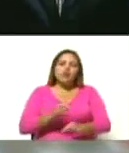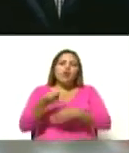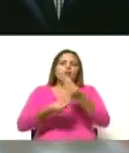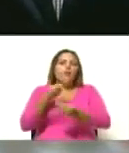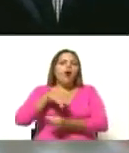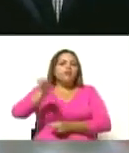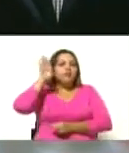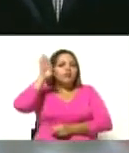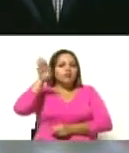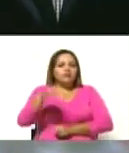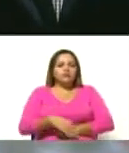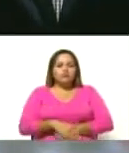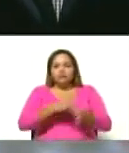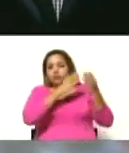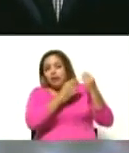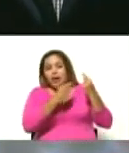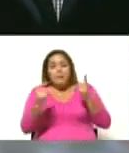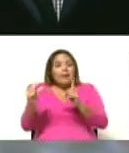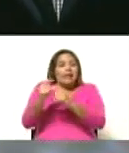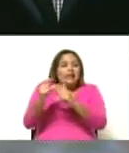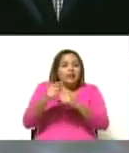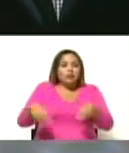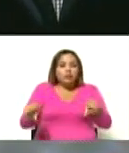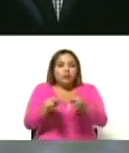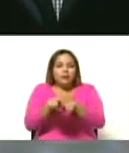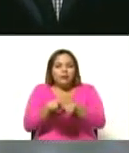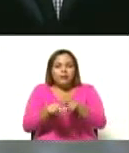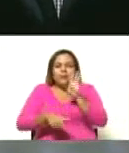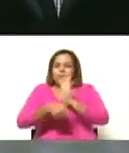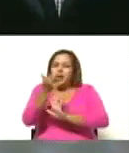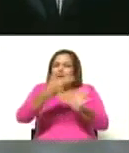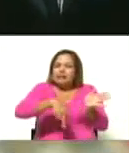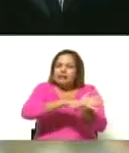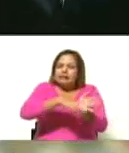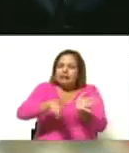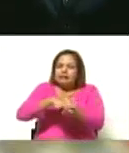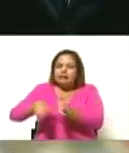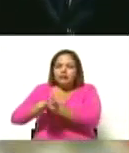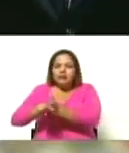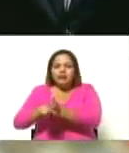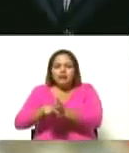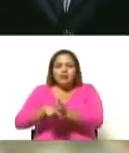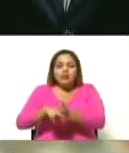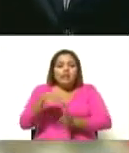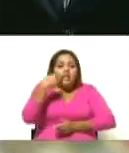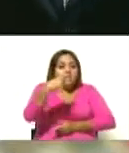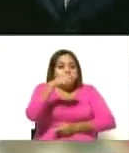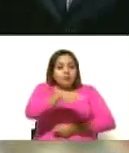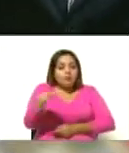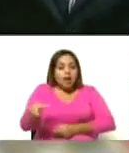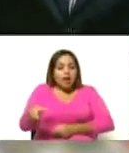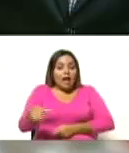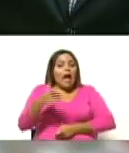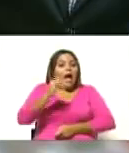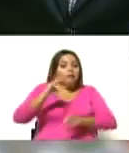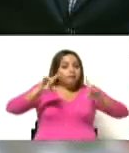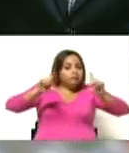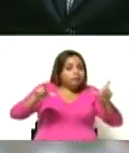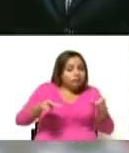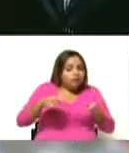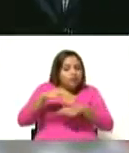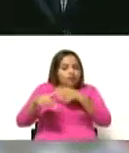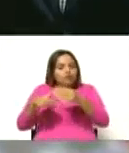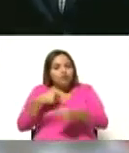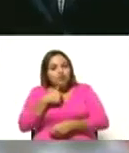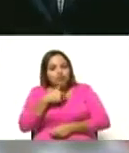futuro. La esperanza es la palabra más frecuente en los testimonios de la gente. Por cierto, un paréntesis, nosotros hacemos encuestas